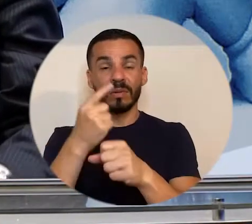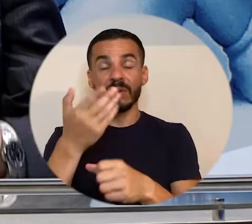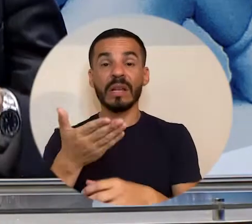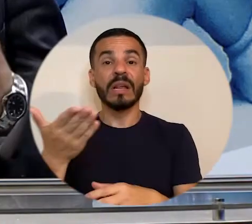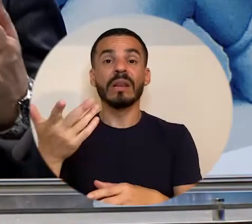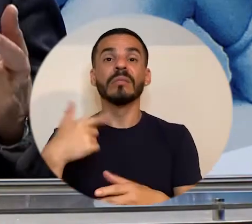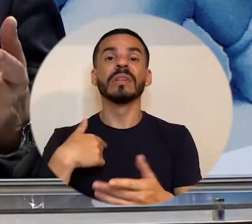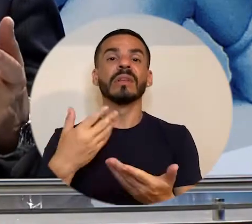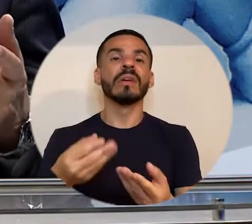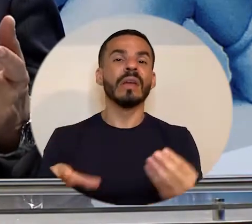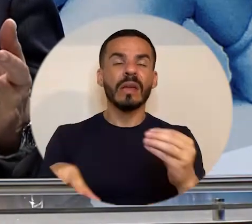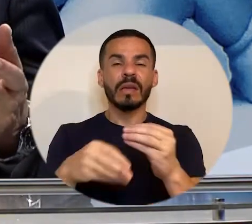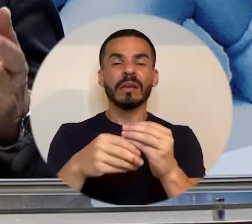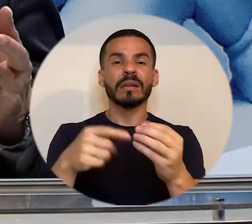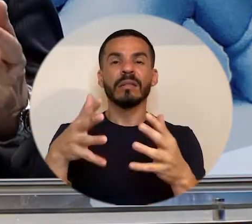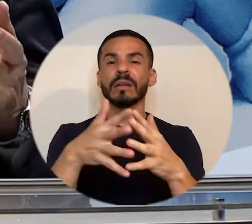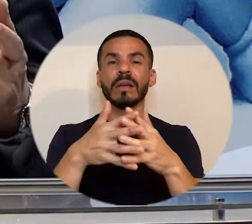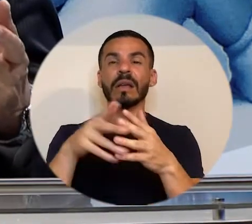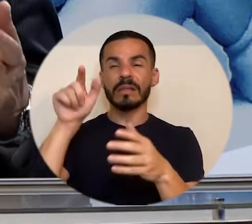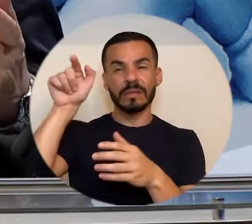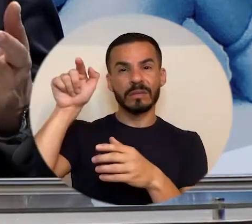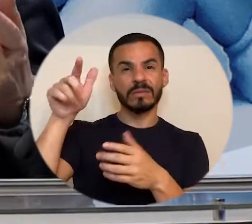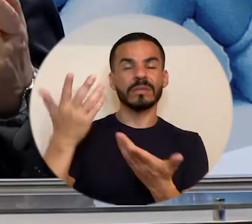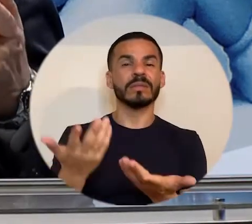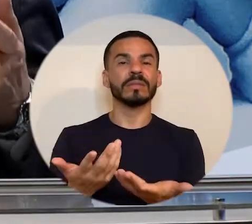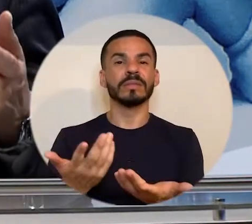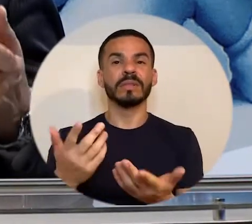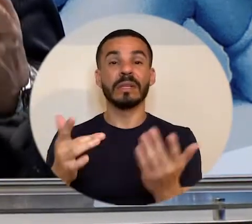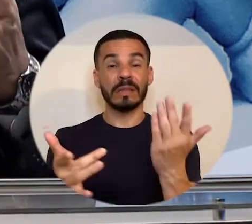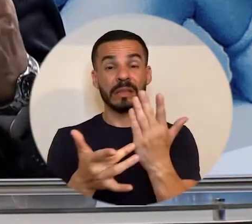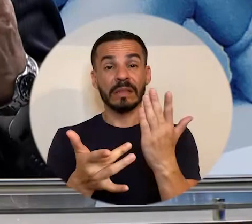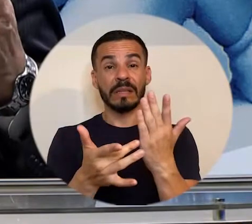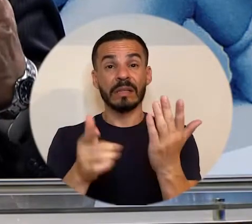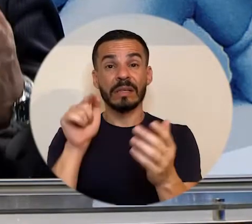empleo, con un elemento que había que agregar en el caso norteamericano.